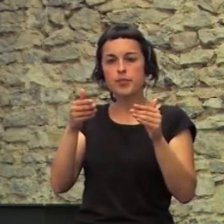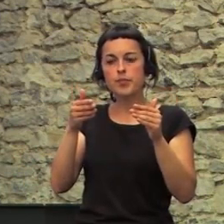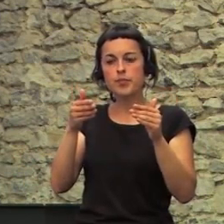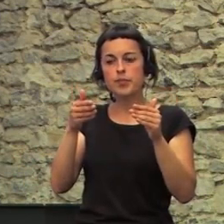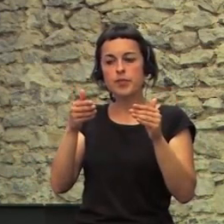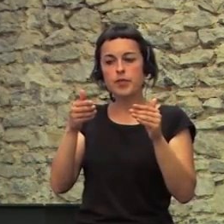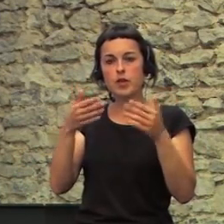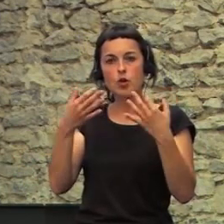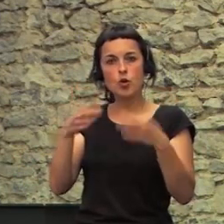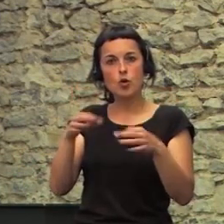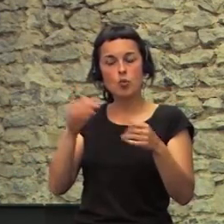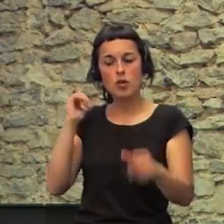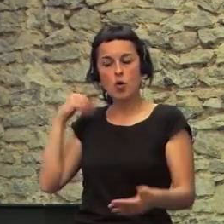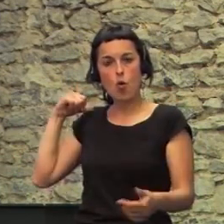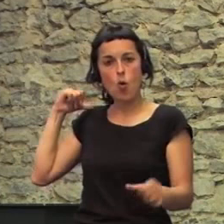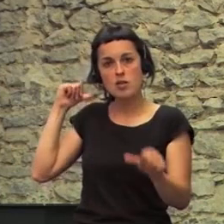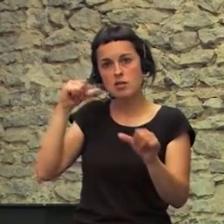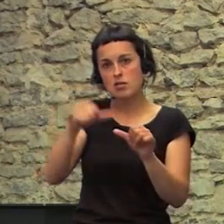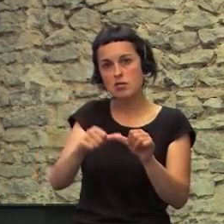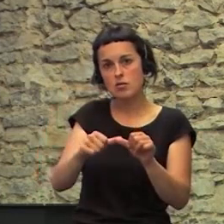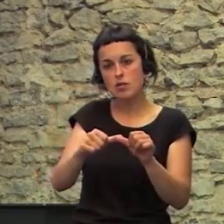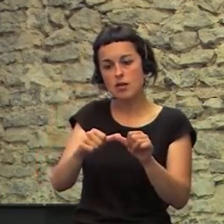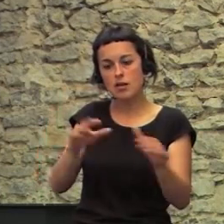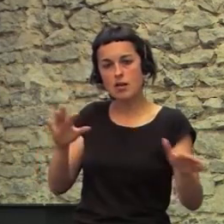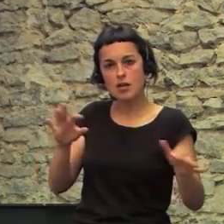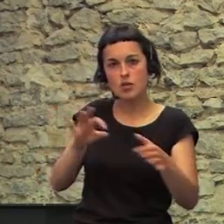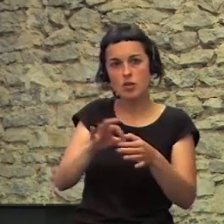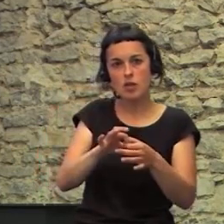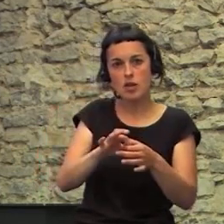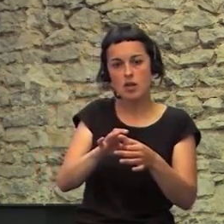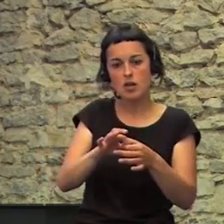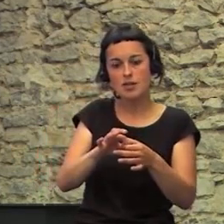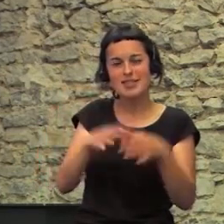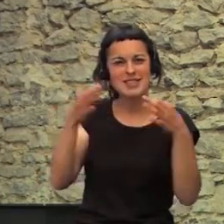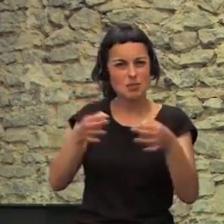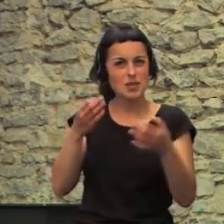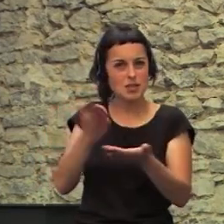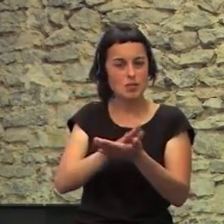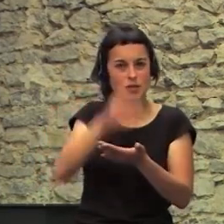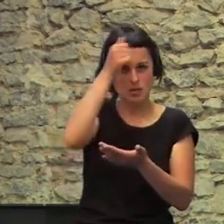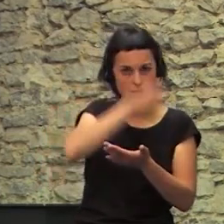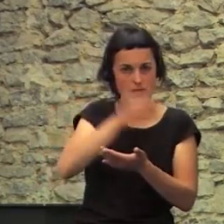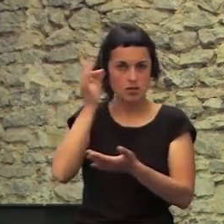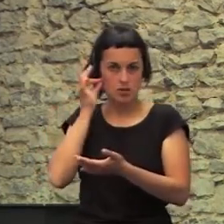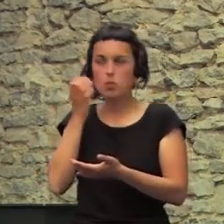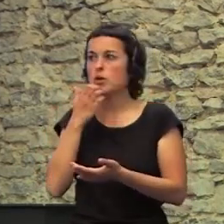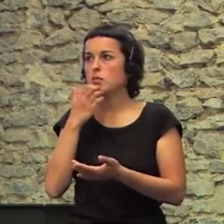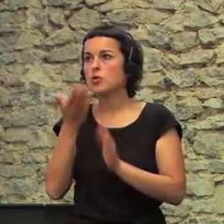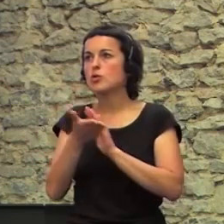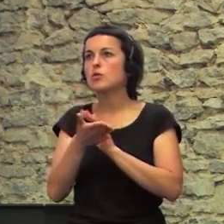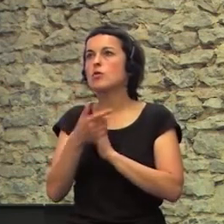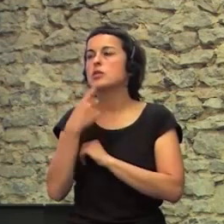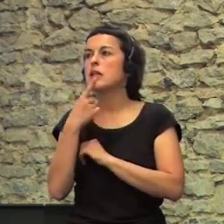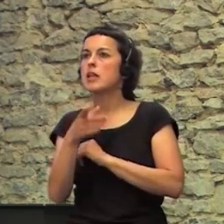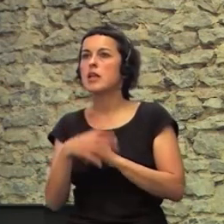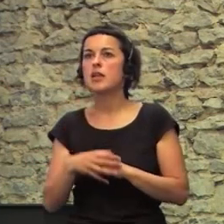se le ha asociado siempre, sí o sí, al tema de la intersexualidad. Quiero decir, siempre se dice, por ejemplo,